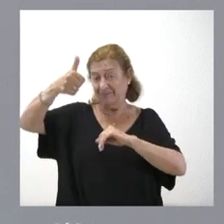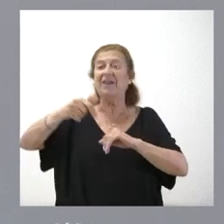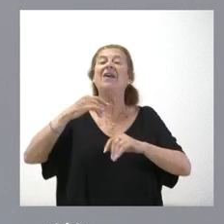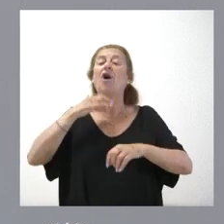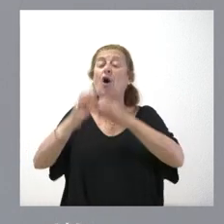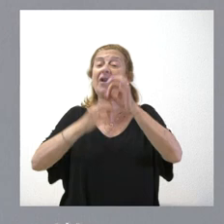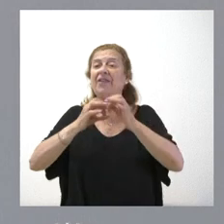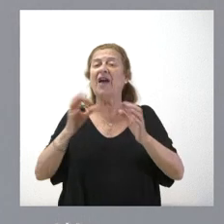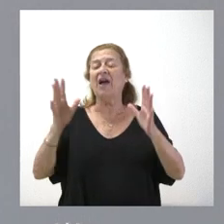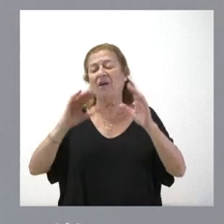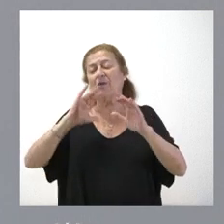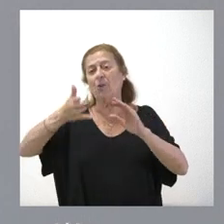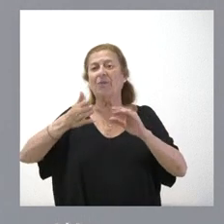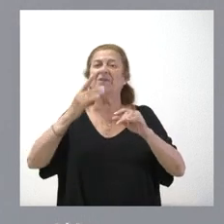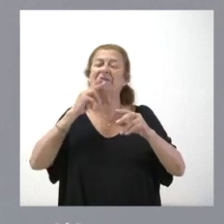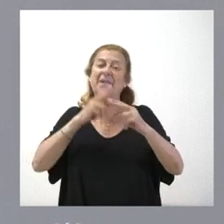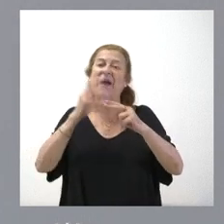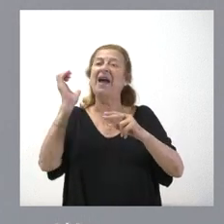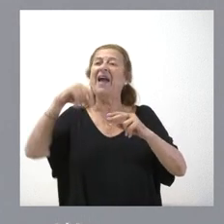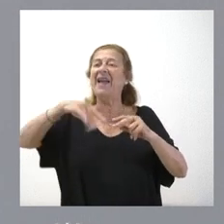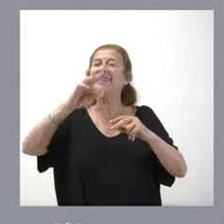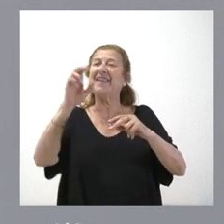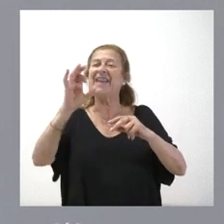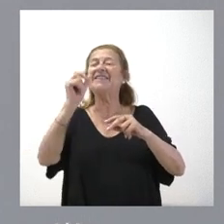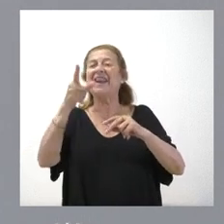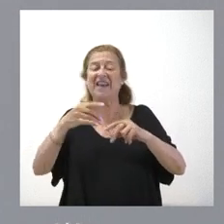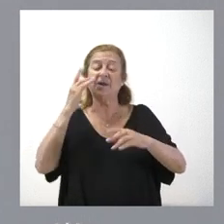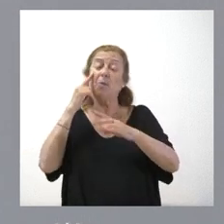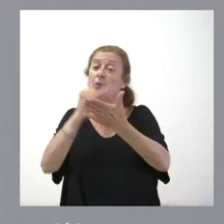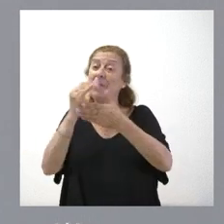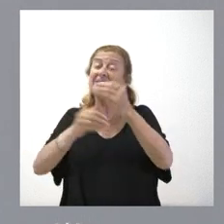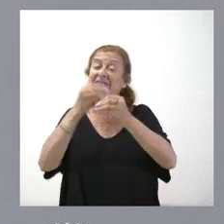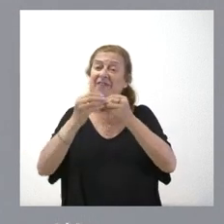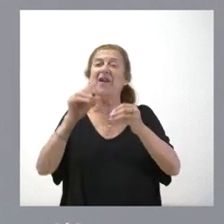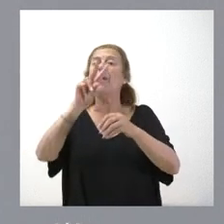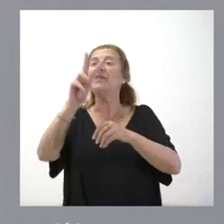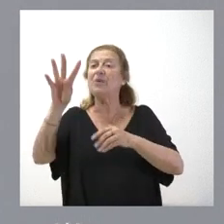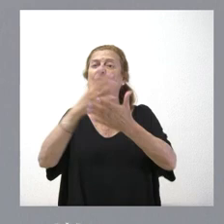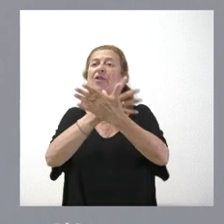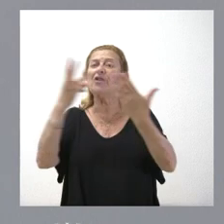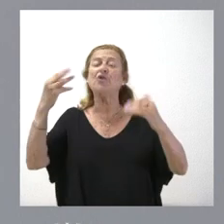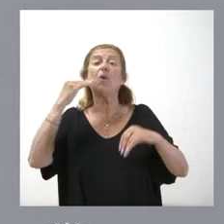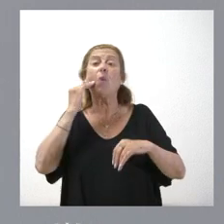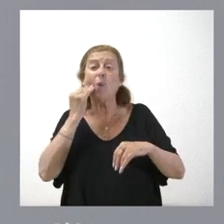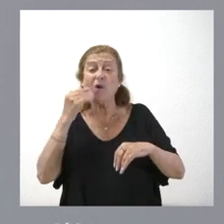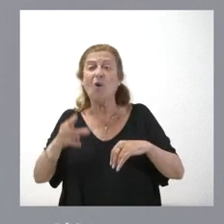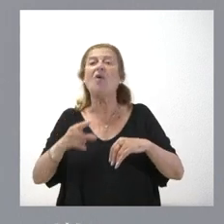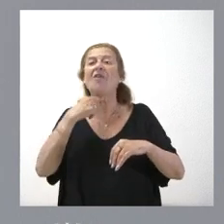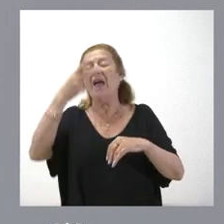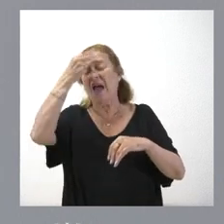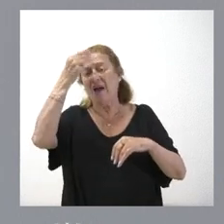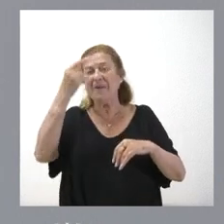deportivo federado entre sierras esta prueba se realizará entre los días 24 y 28 de Julio transcurrirá por las provincias de Ávila